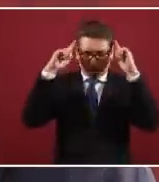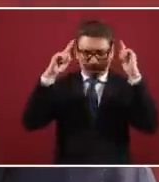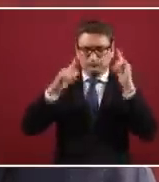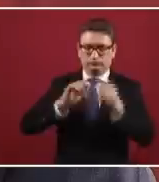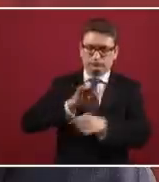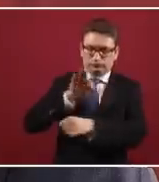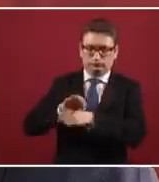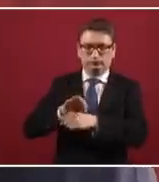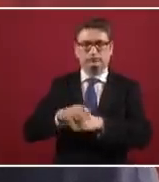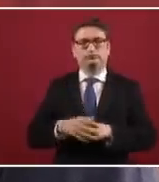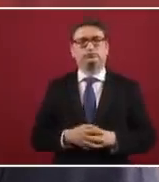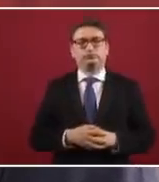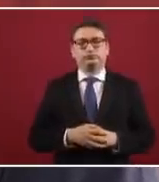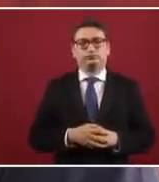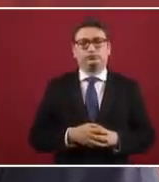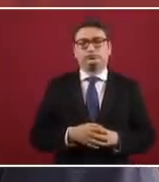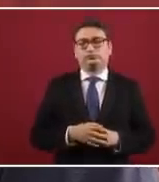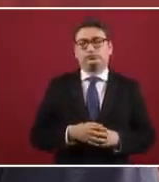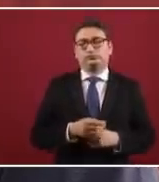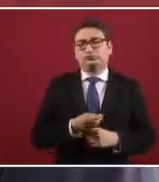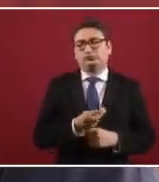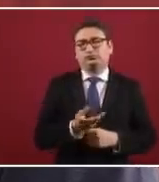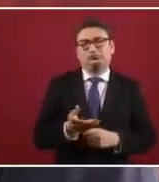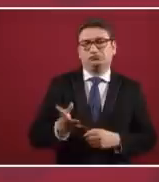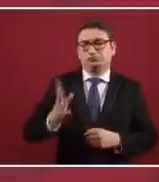a todos los cuerpos de seguridad.